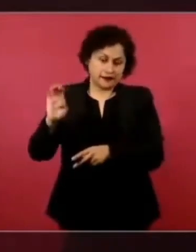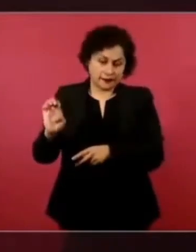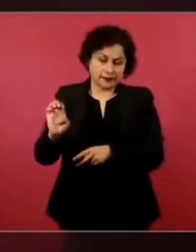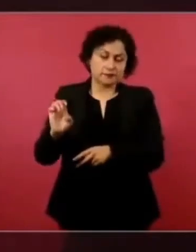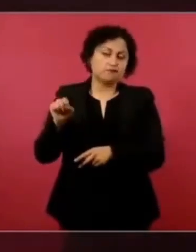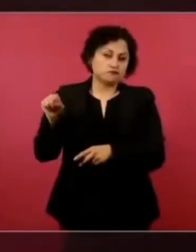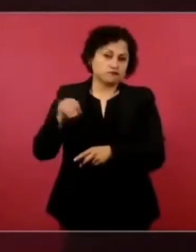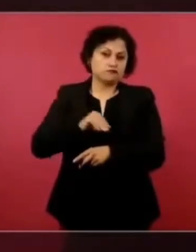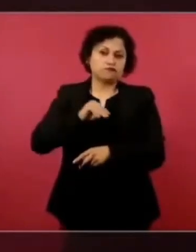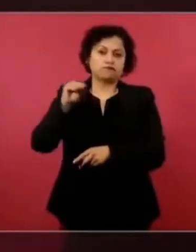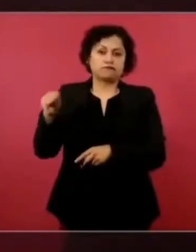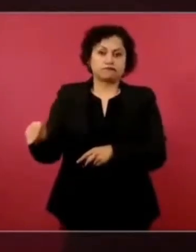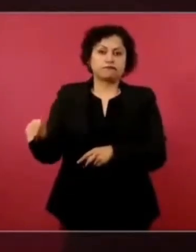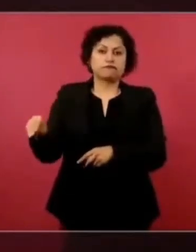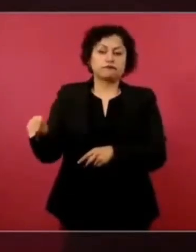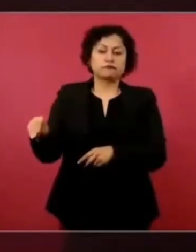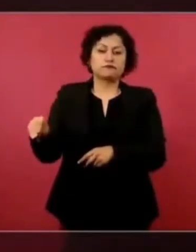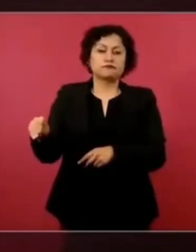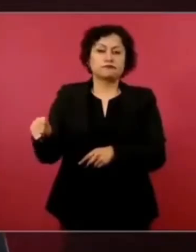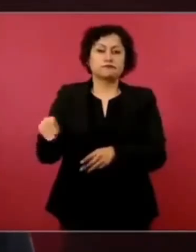Si